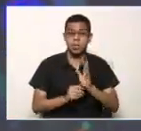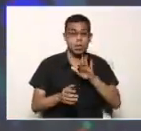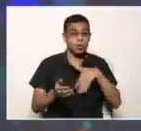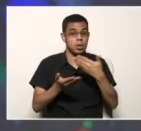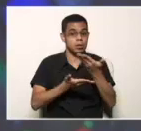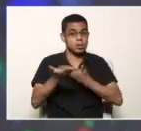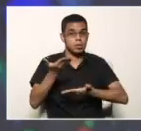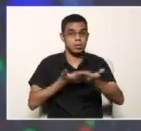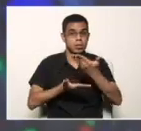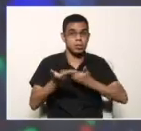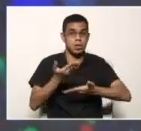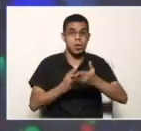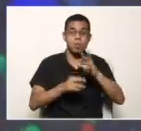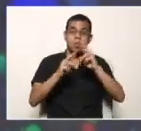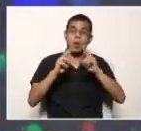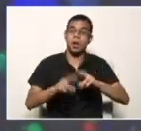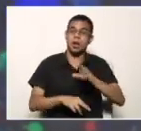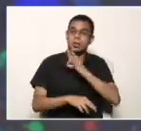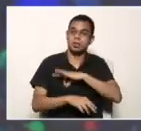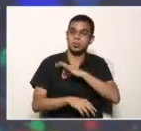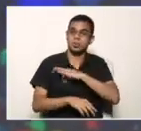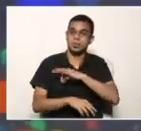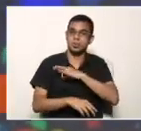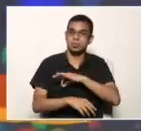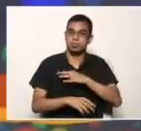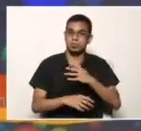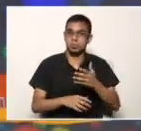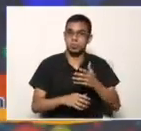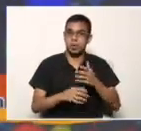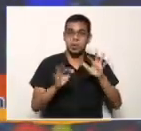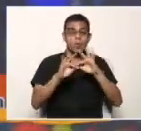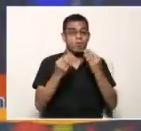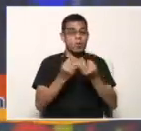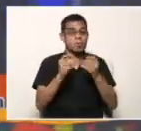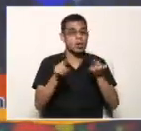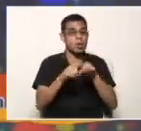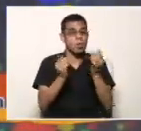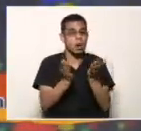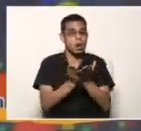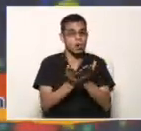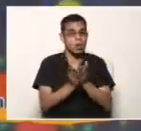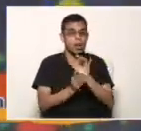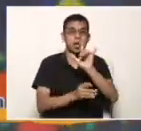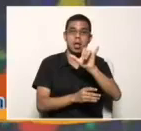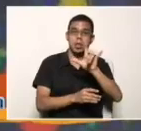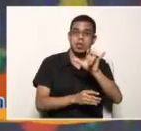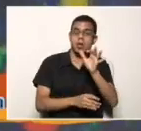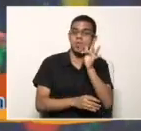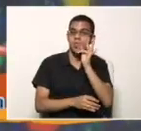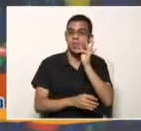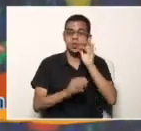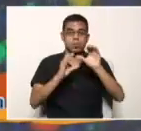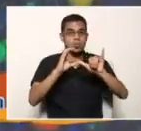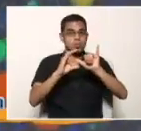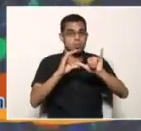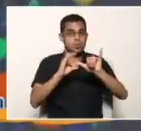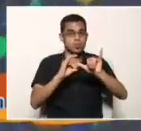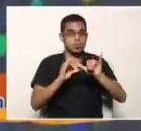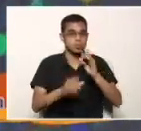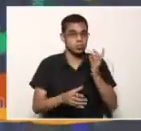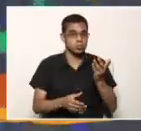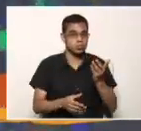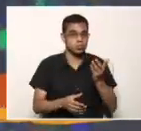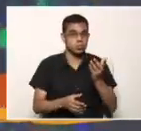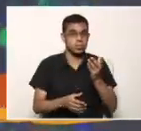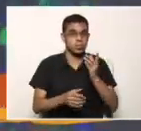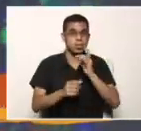con todos nosotros a través de nuestras redes sociales como arroba cada familia una escuela en Instagram, Facebook, YouTube y Telegram. Y en